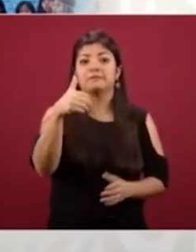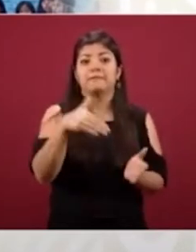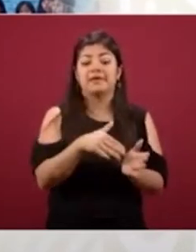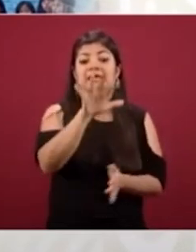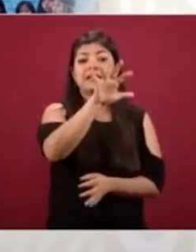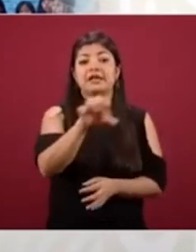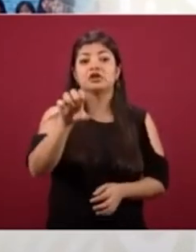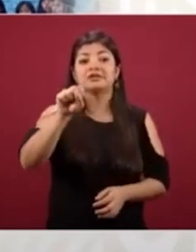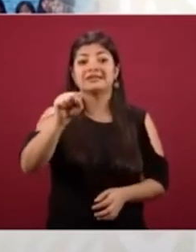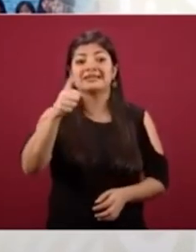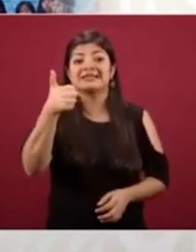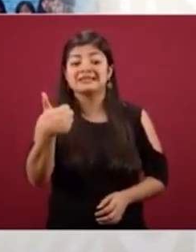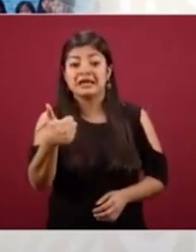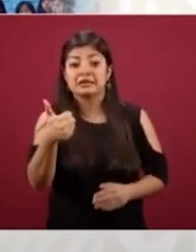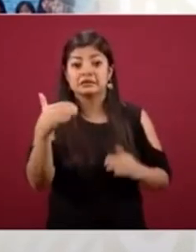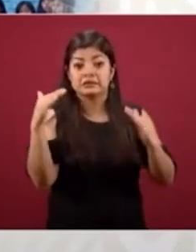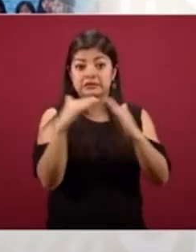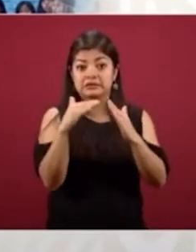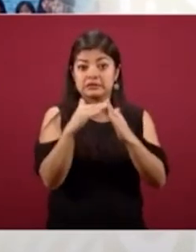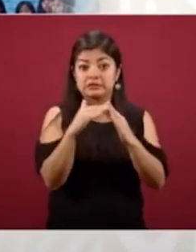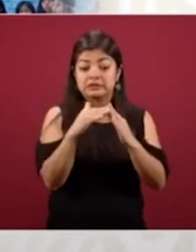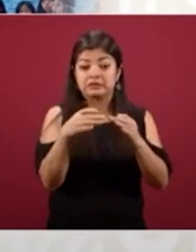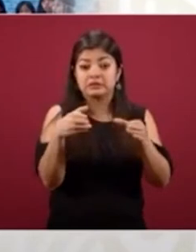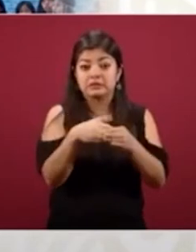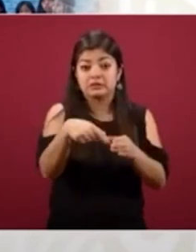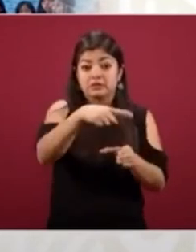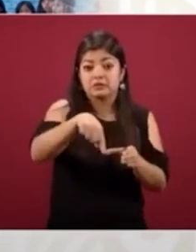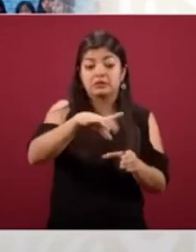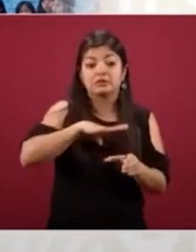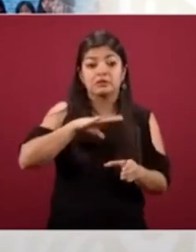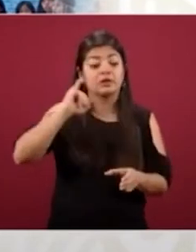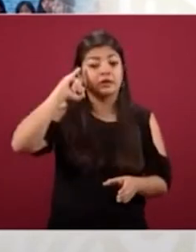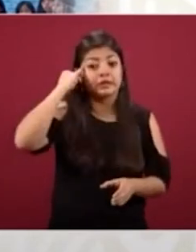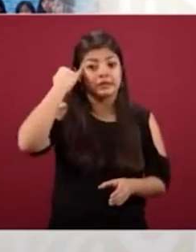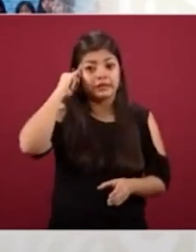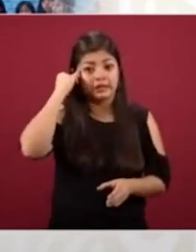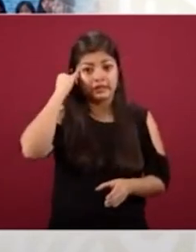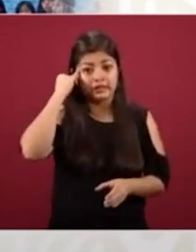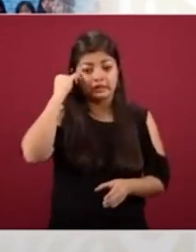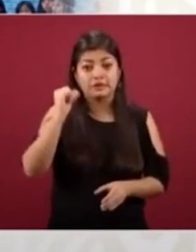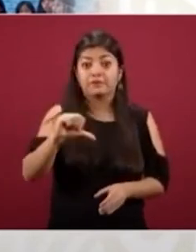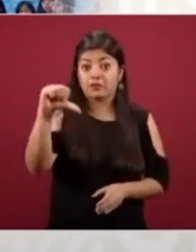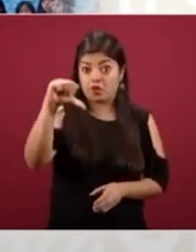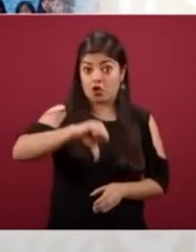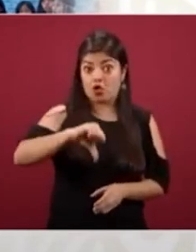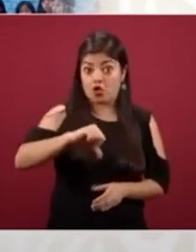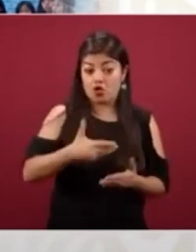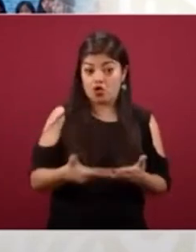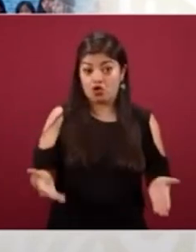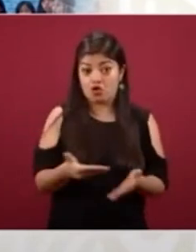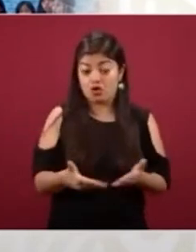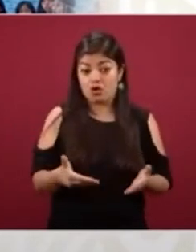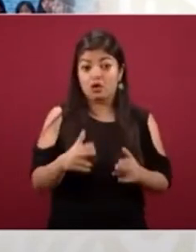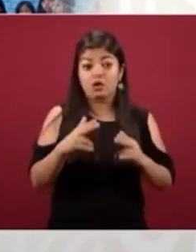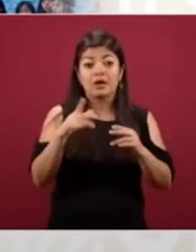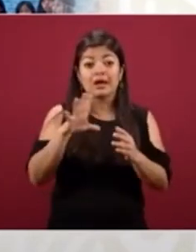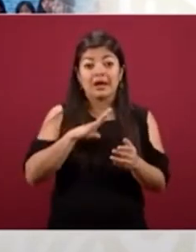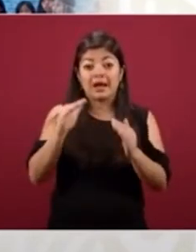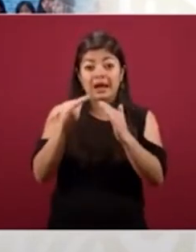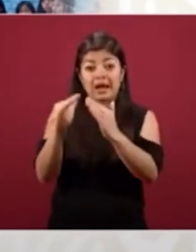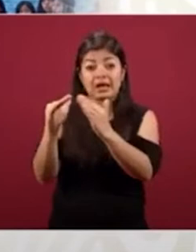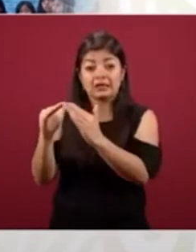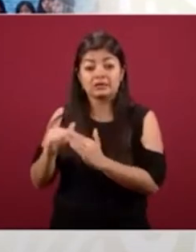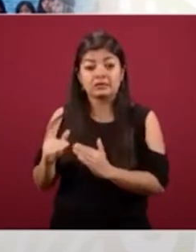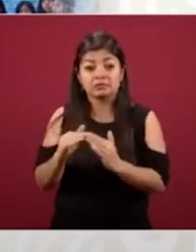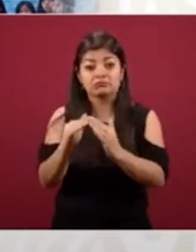566 hogares indígenas actualmente hoy todos estos hogares indígenas participan